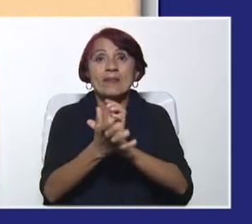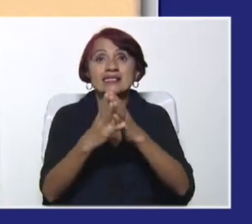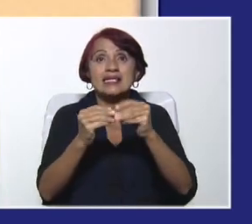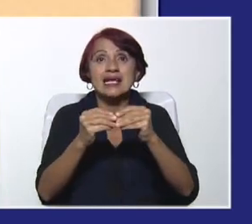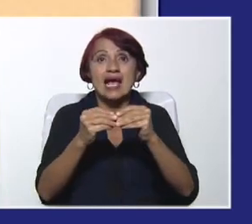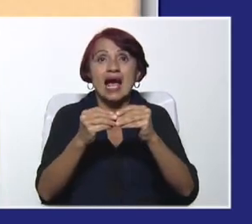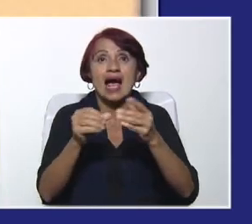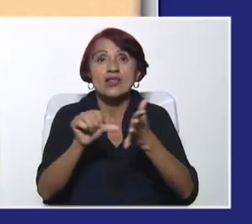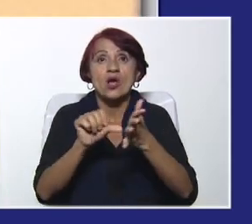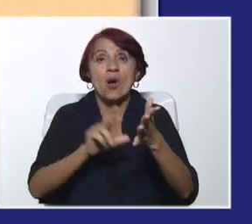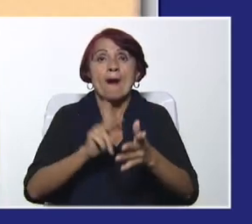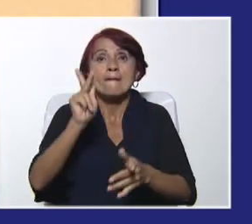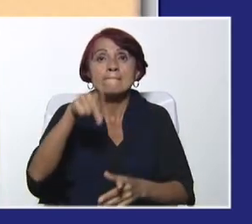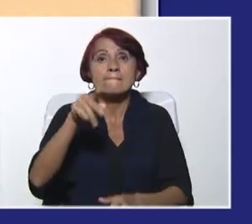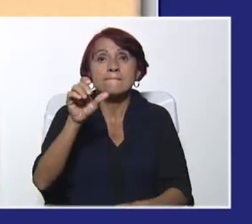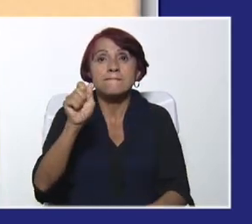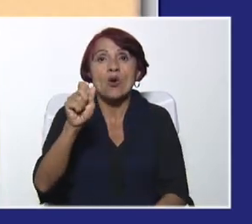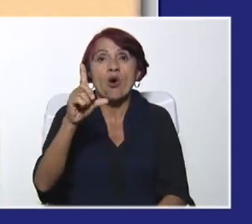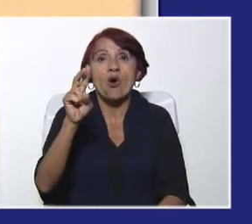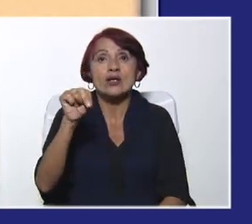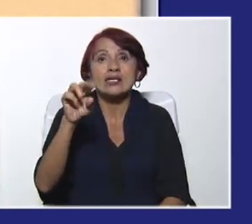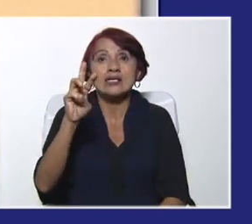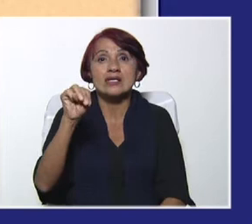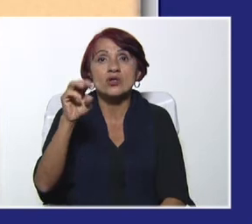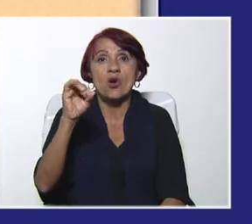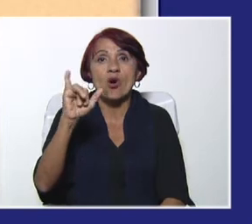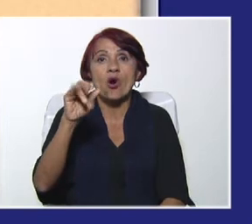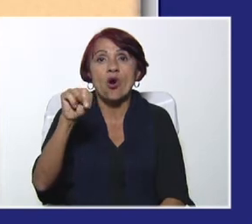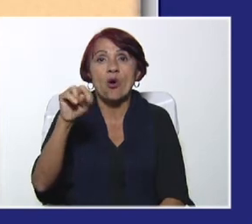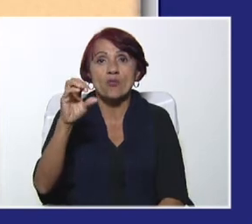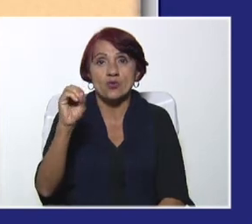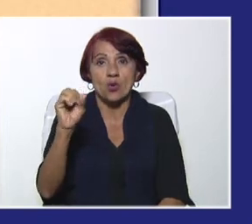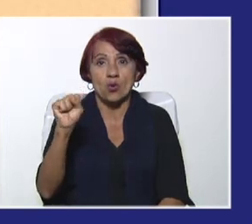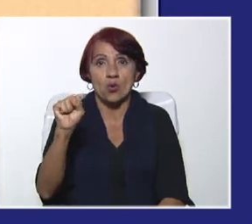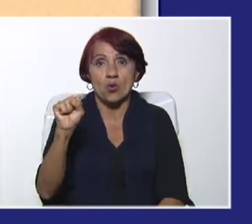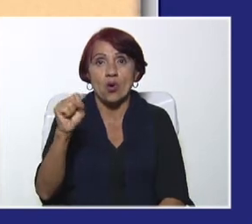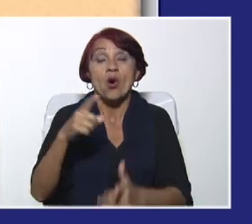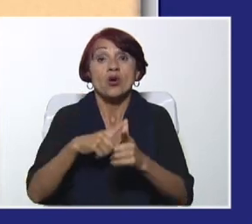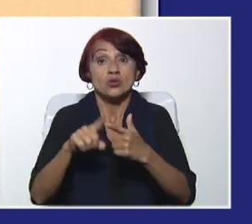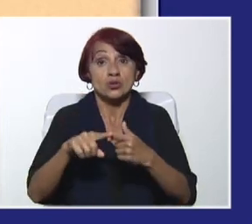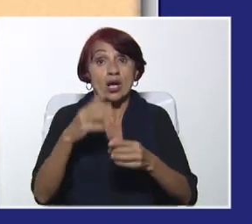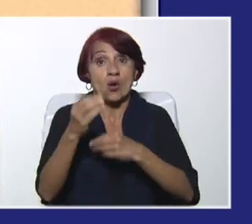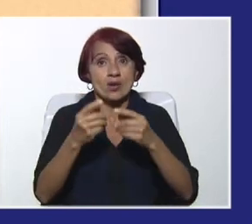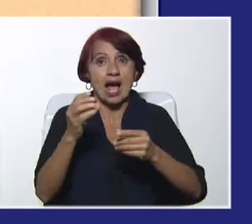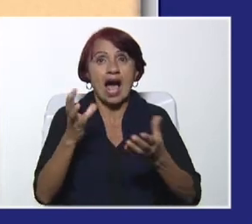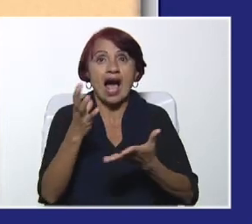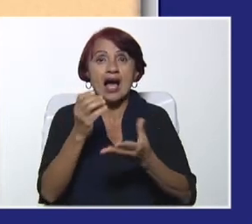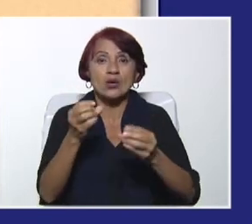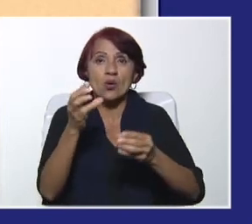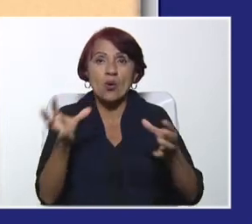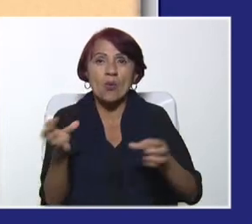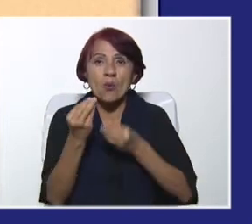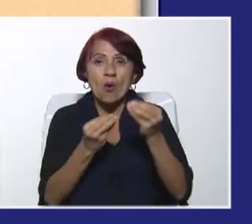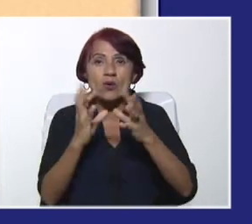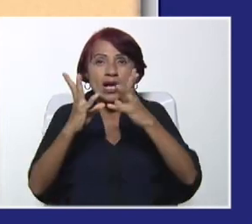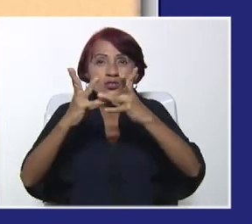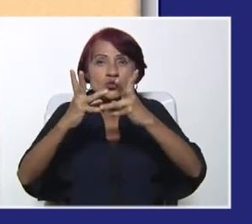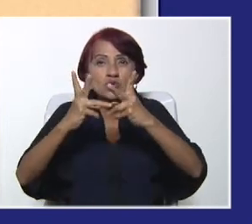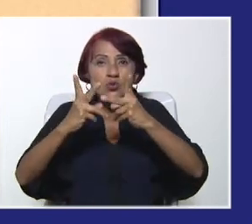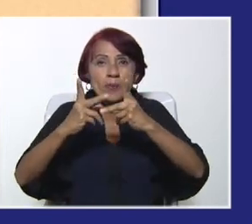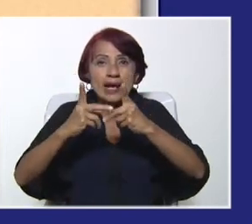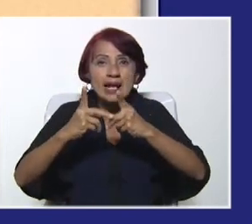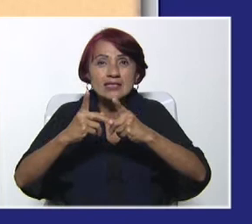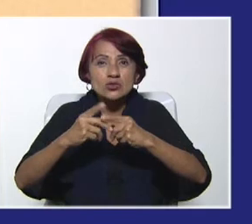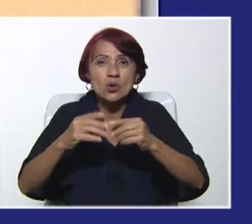espacio, polinomios. Recordemos que un polinomio es una sucesión o una